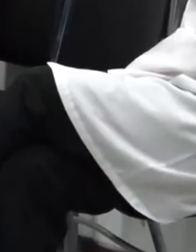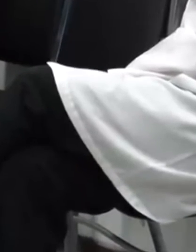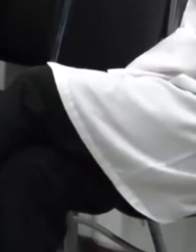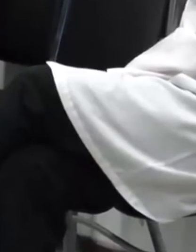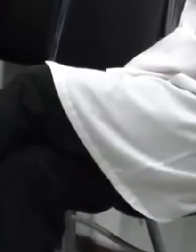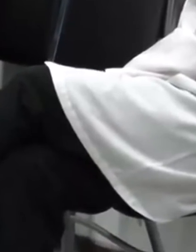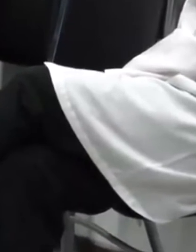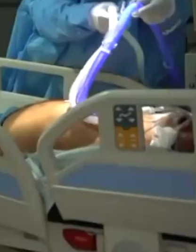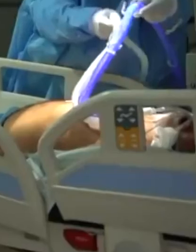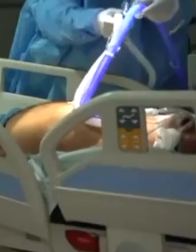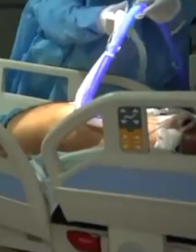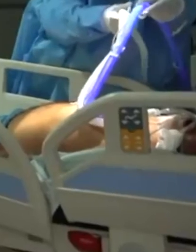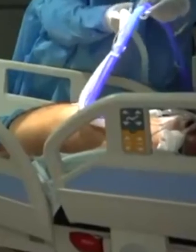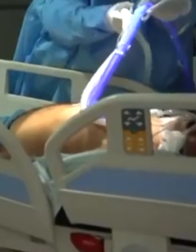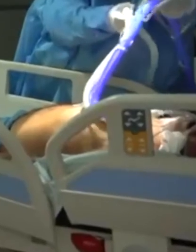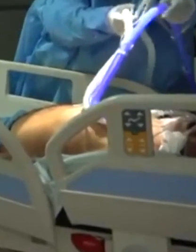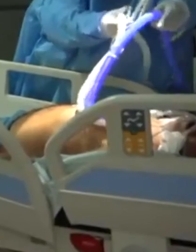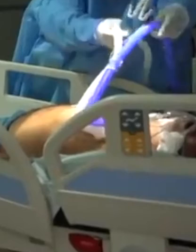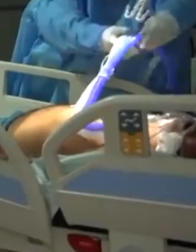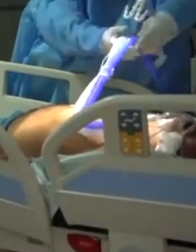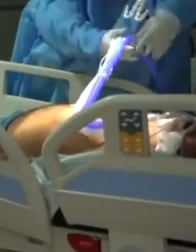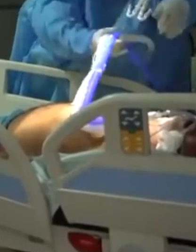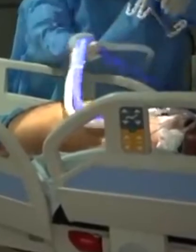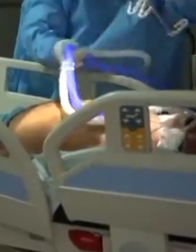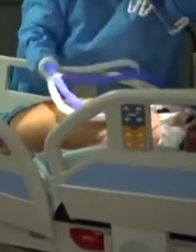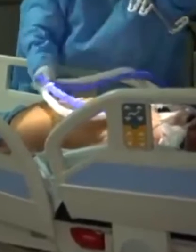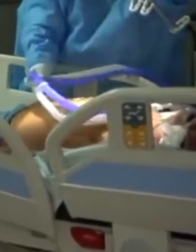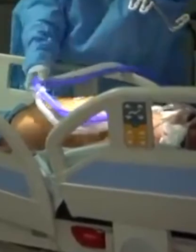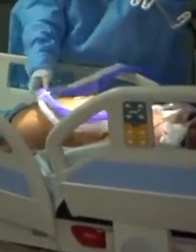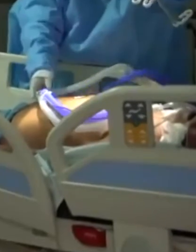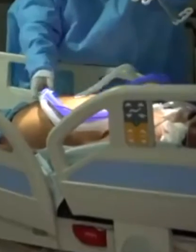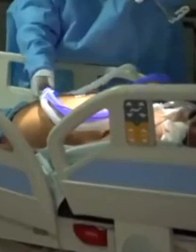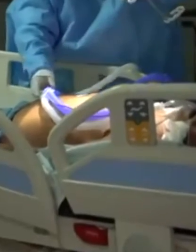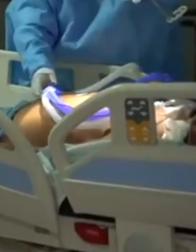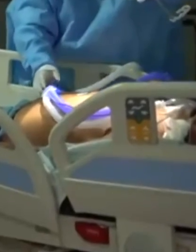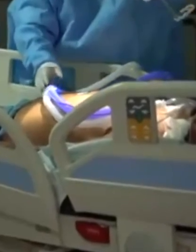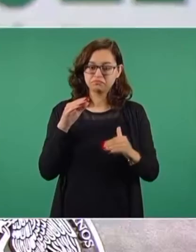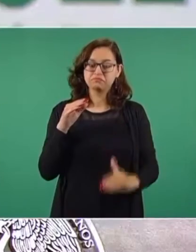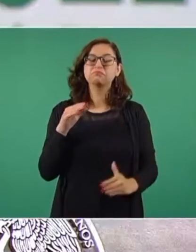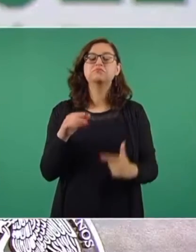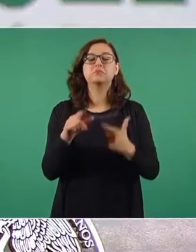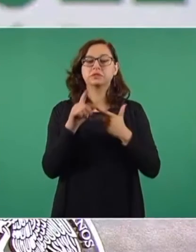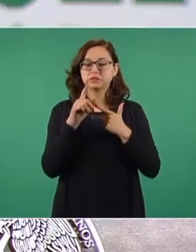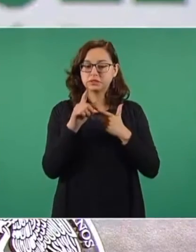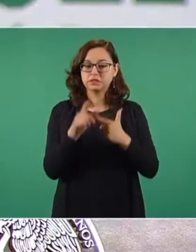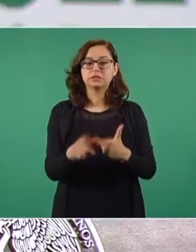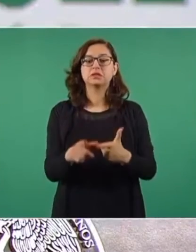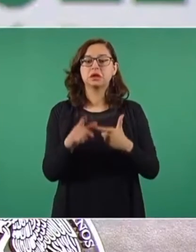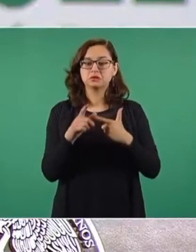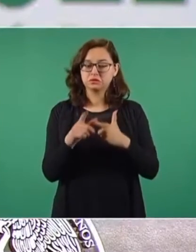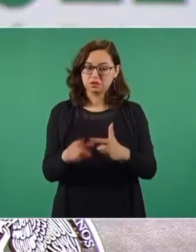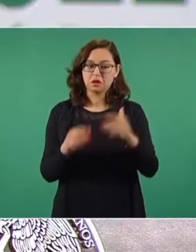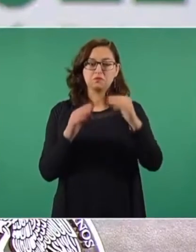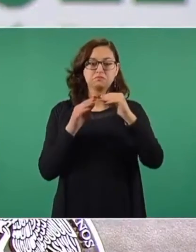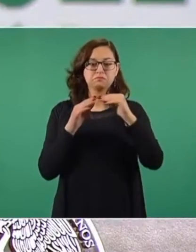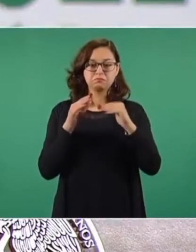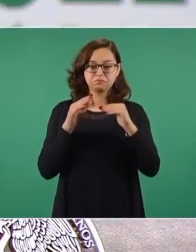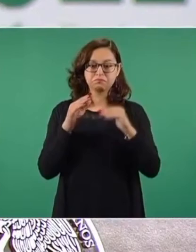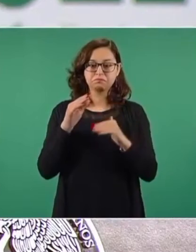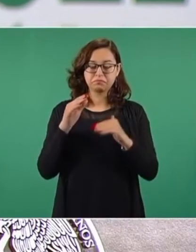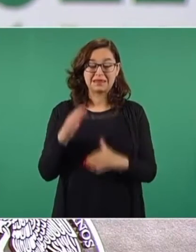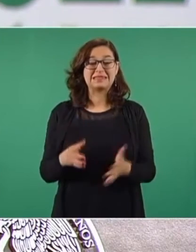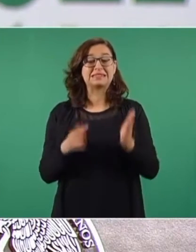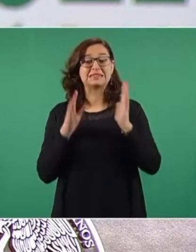por lo que los hospitales COVID han empezado a desocuparse. Sobre el tema de las escuelas, no se ha presentado ningún